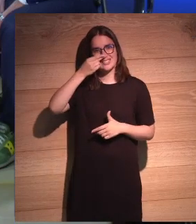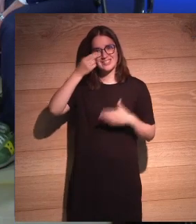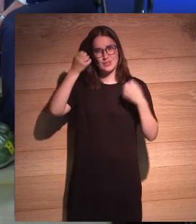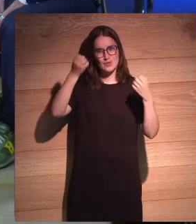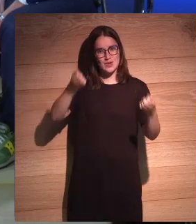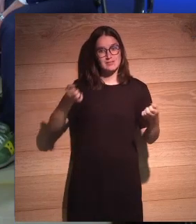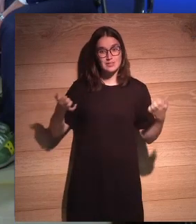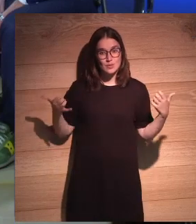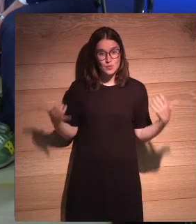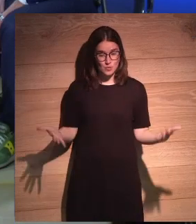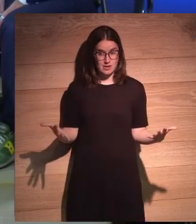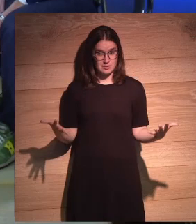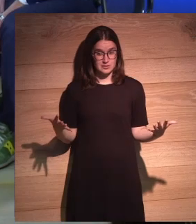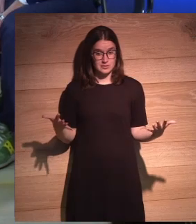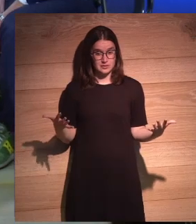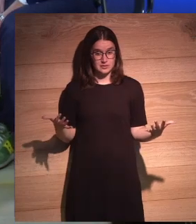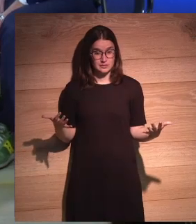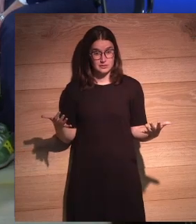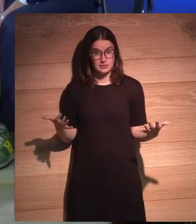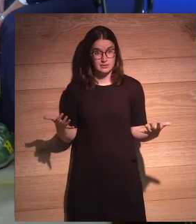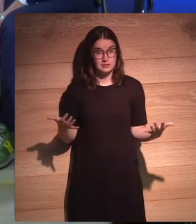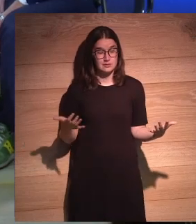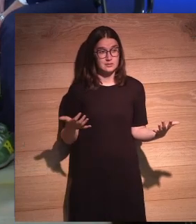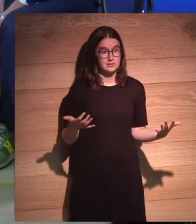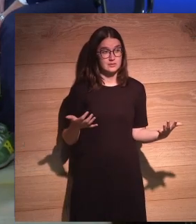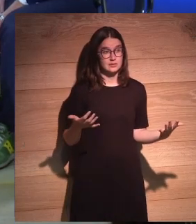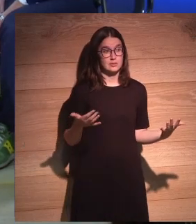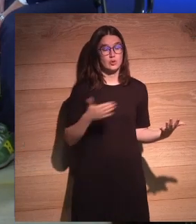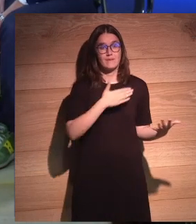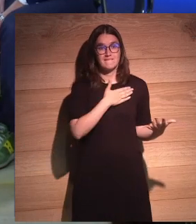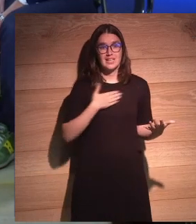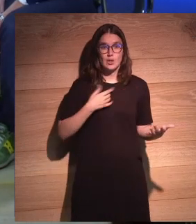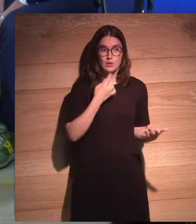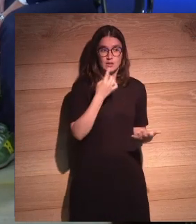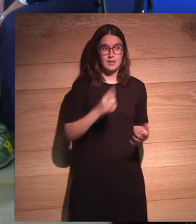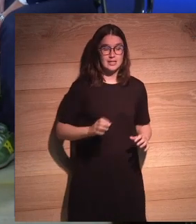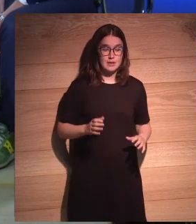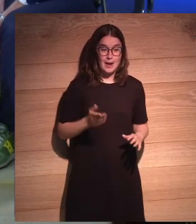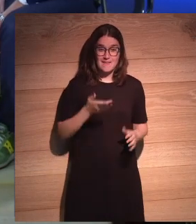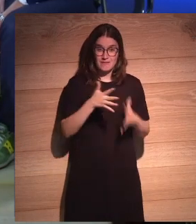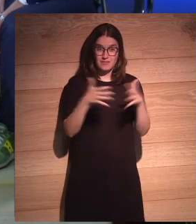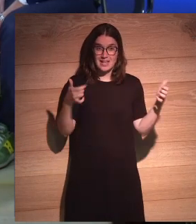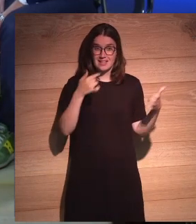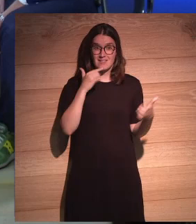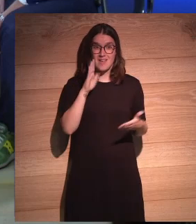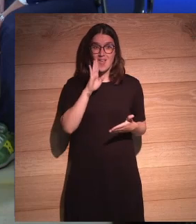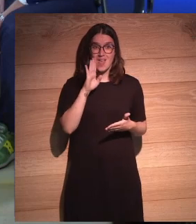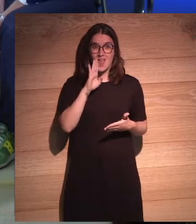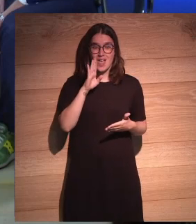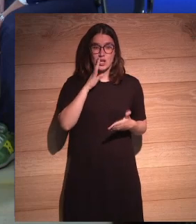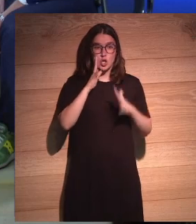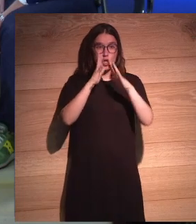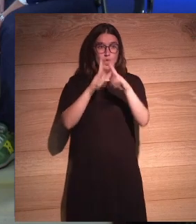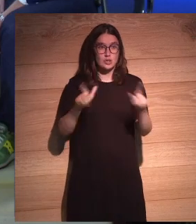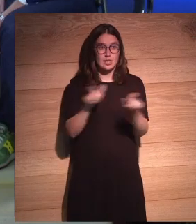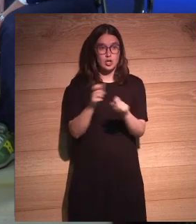interesante, sobre lo cual no quiero que pase la oportunidad, es rescatar la frase que decía: los